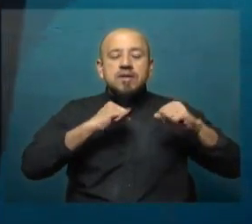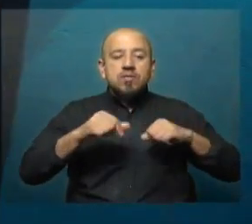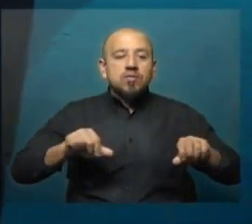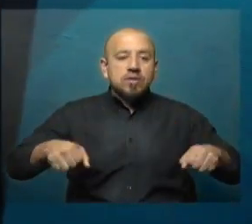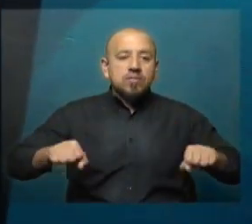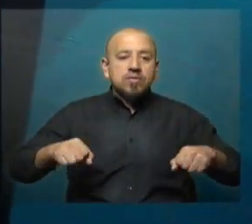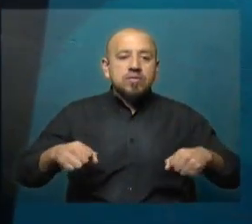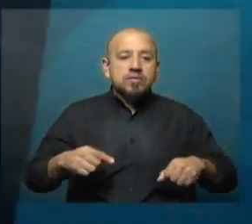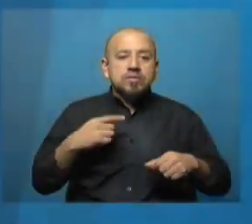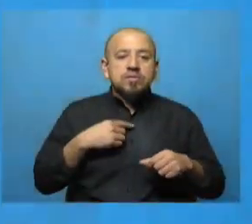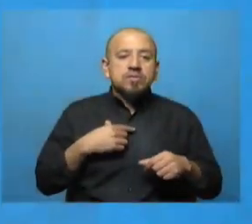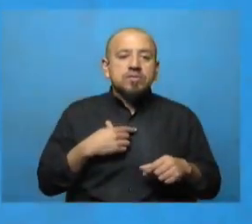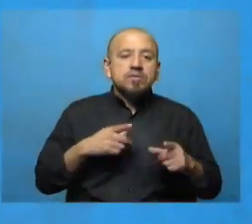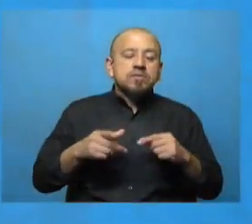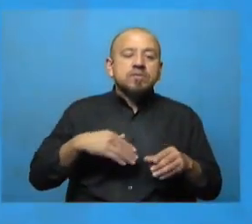moto